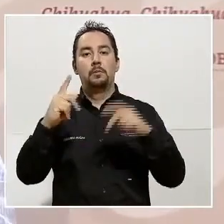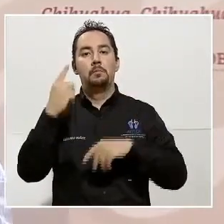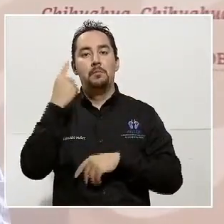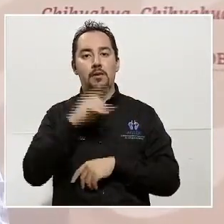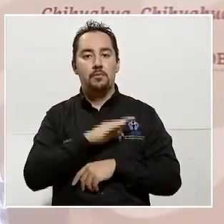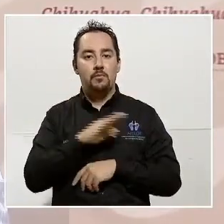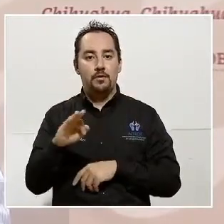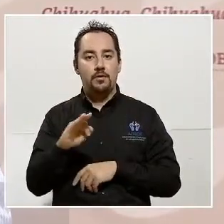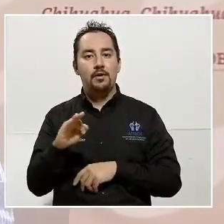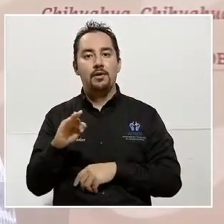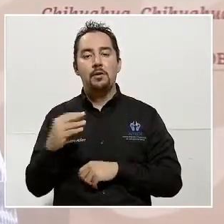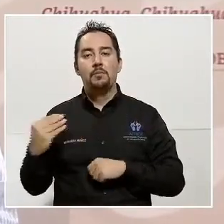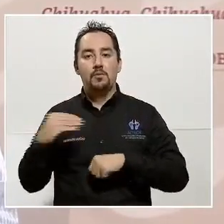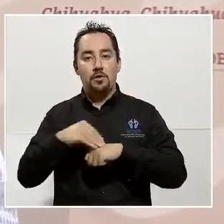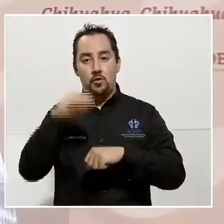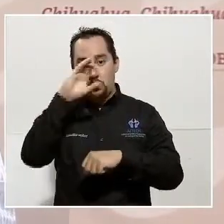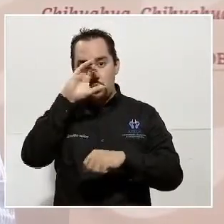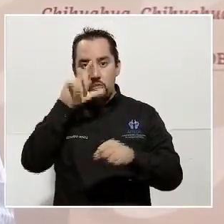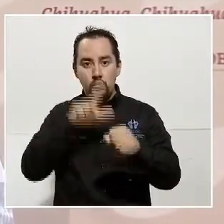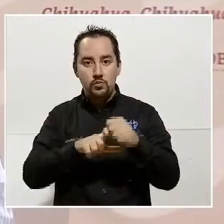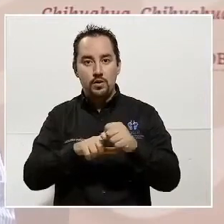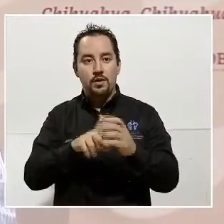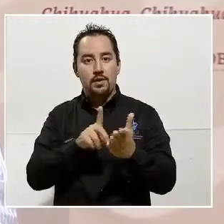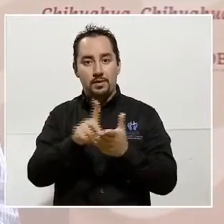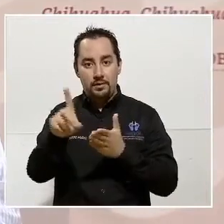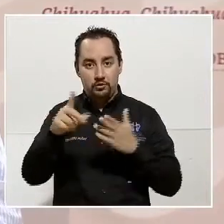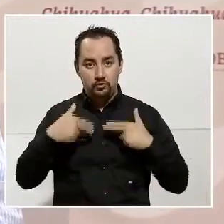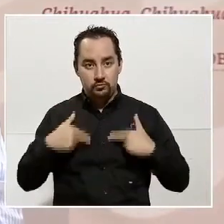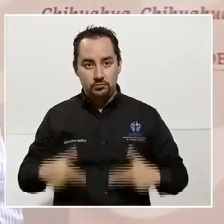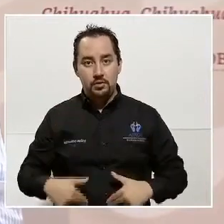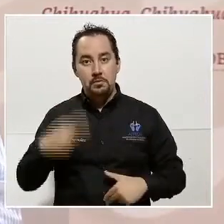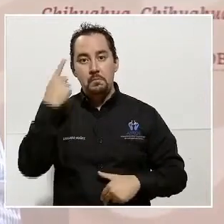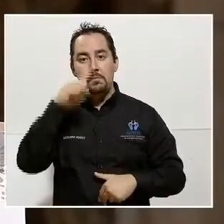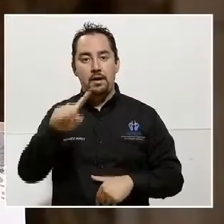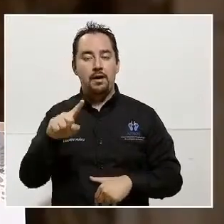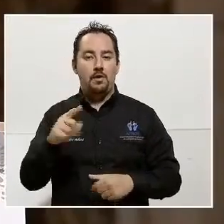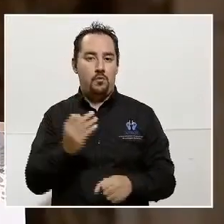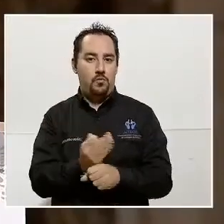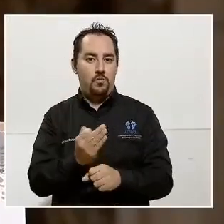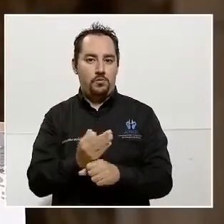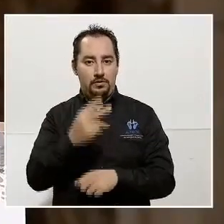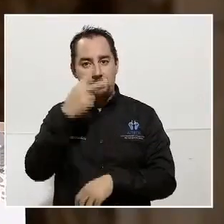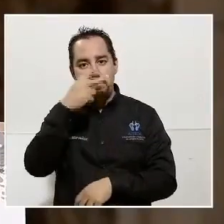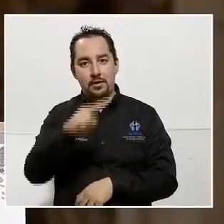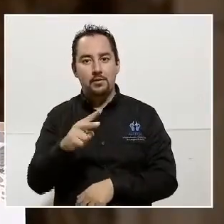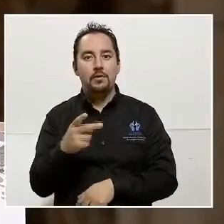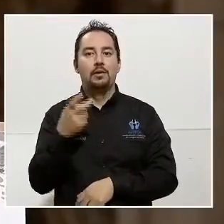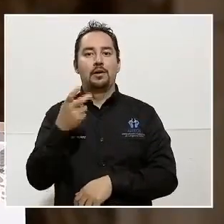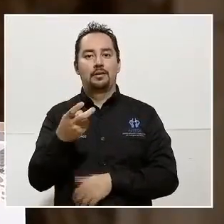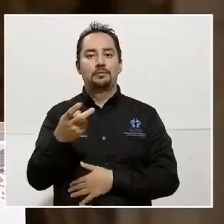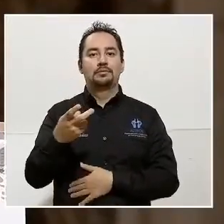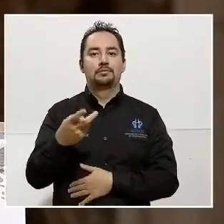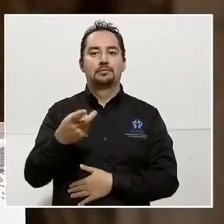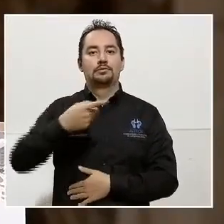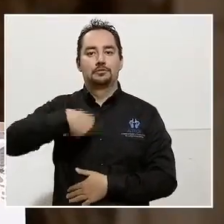una cultura de los derechos humanos para el México del presente. Ese es nuestro